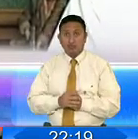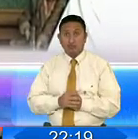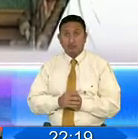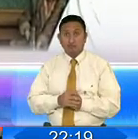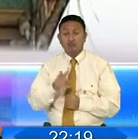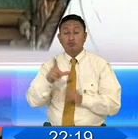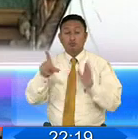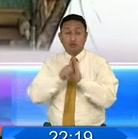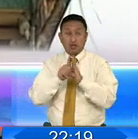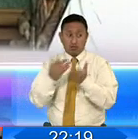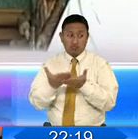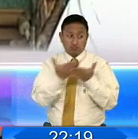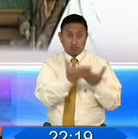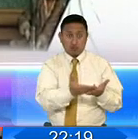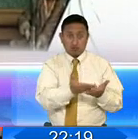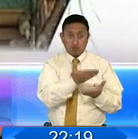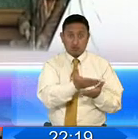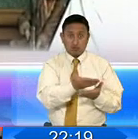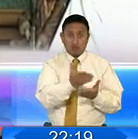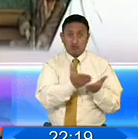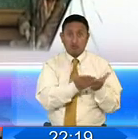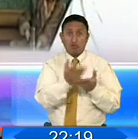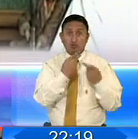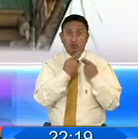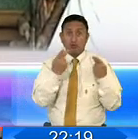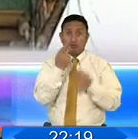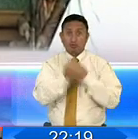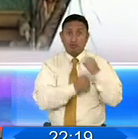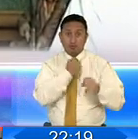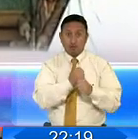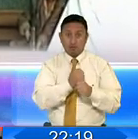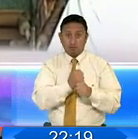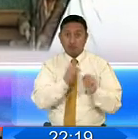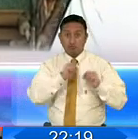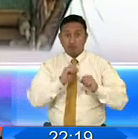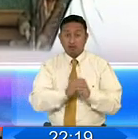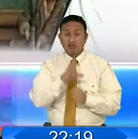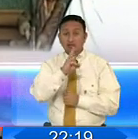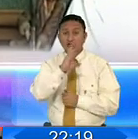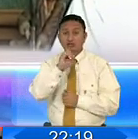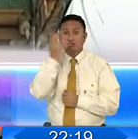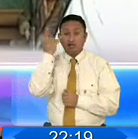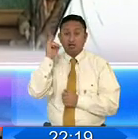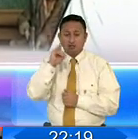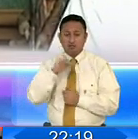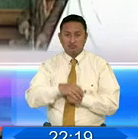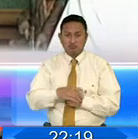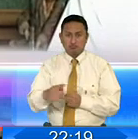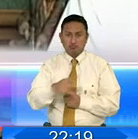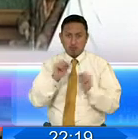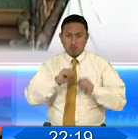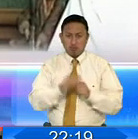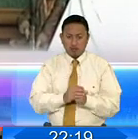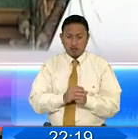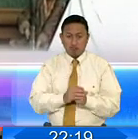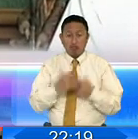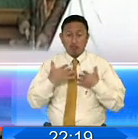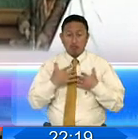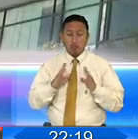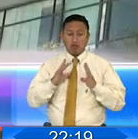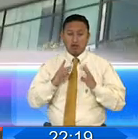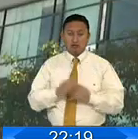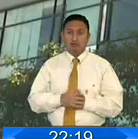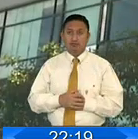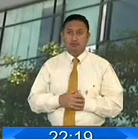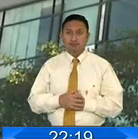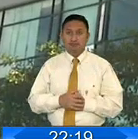la ley con referencia al ser un servidor público de tantos años, y obviamente tiene 60 días acumulados para poder disfrutar de sus vacaciones.